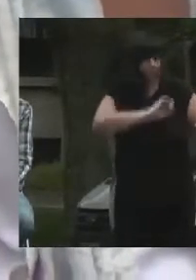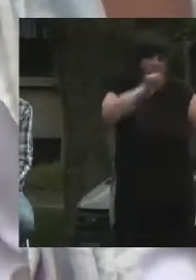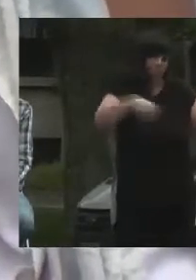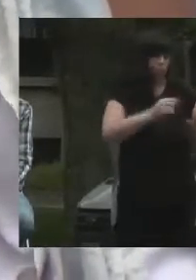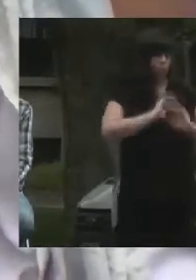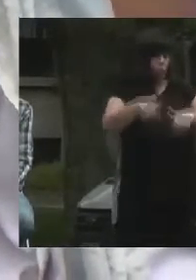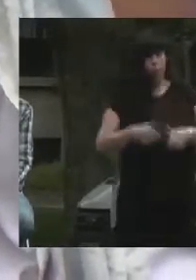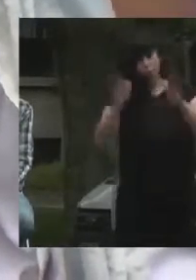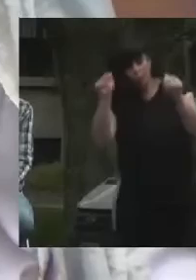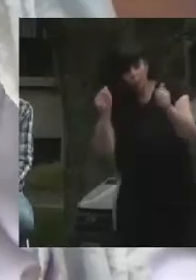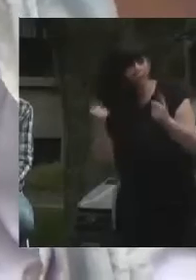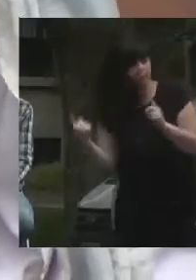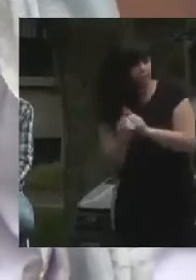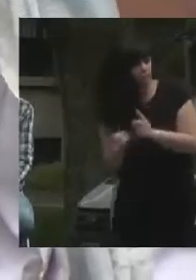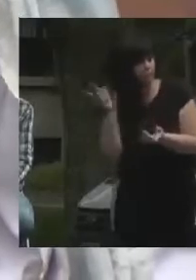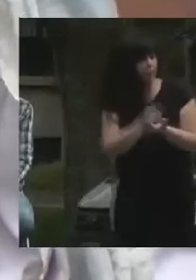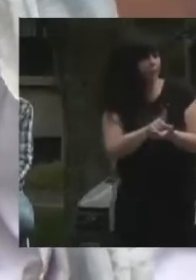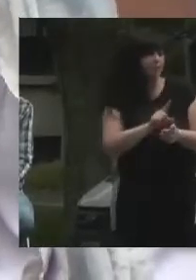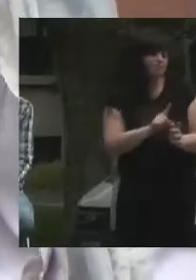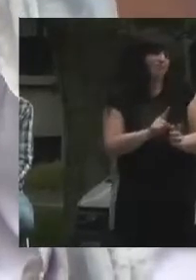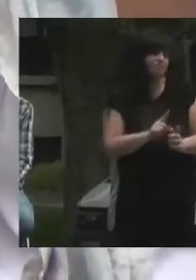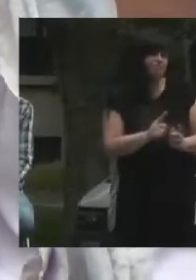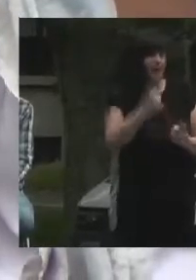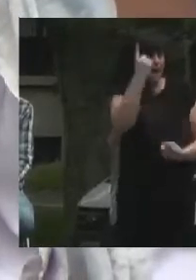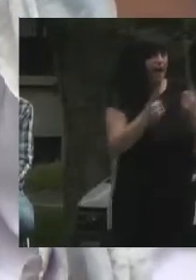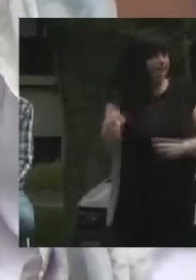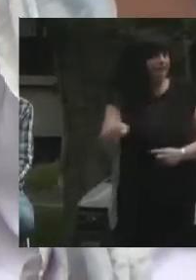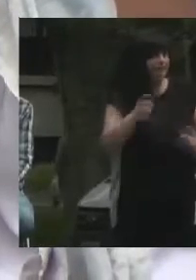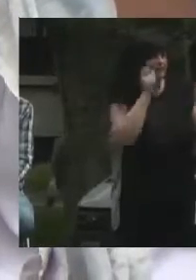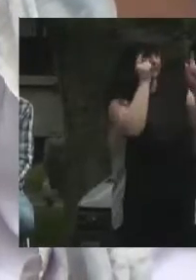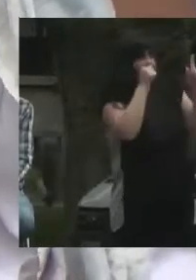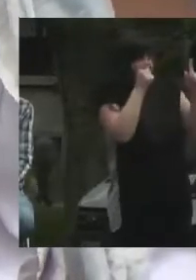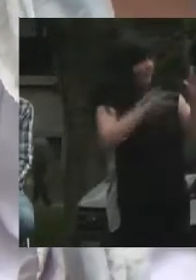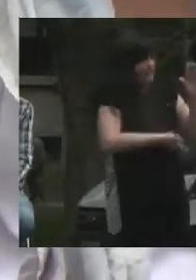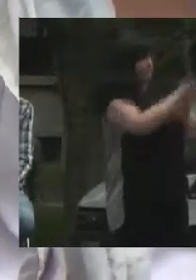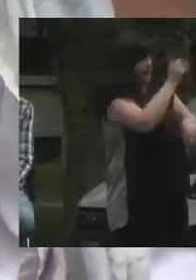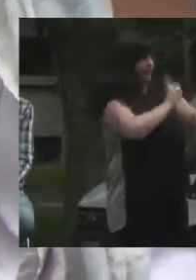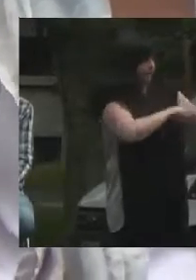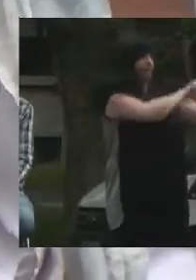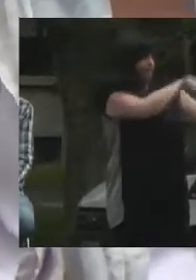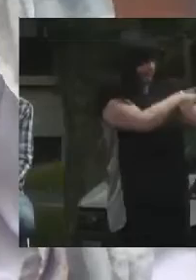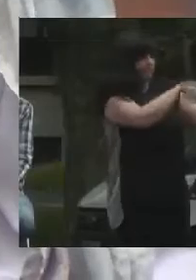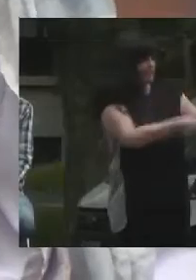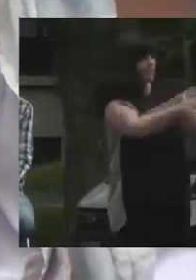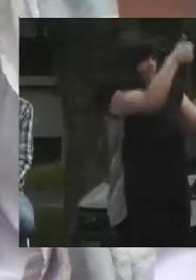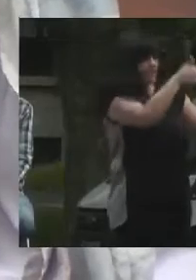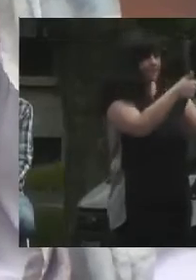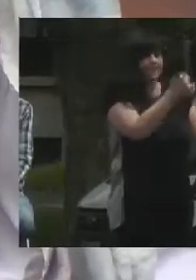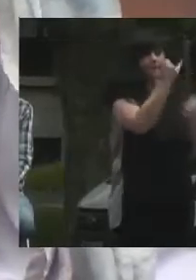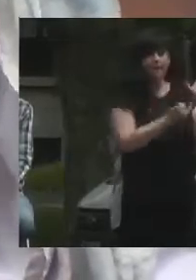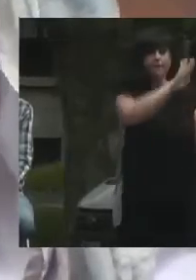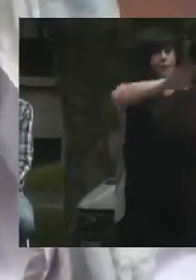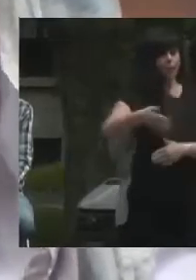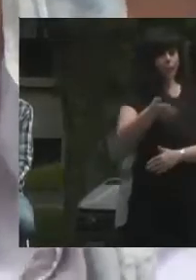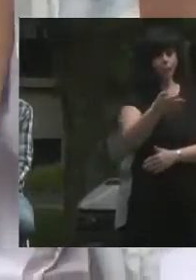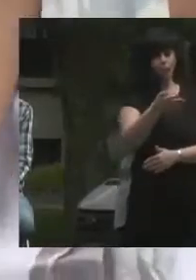despois. E hai outros días que me despido e supoño que ela percibe que me vou para máis tempo, non? E unha das últimas veces que tiven que